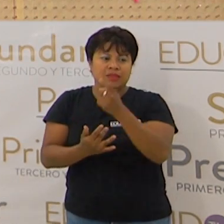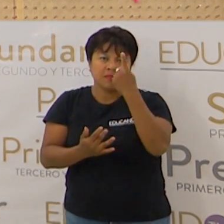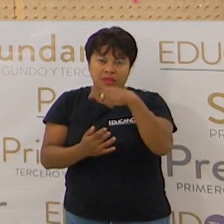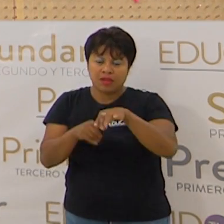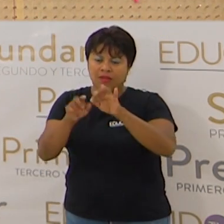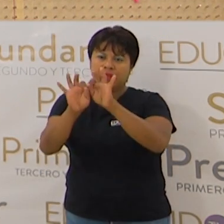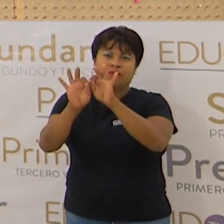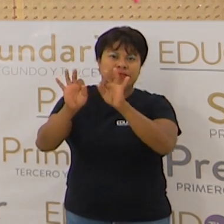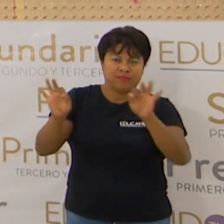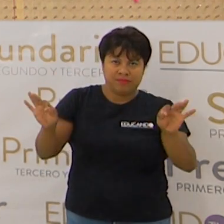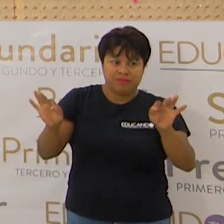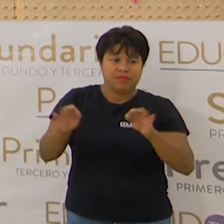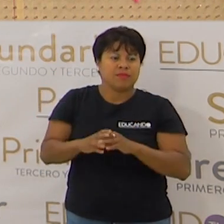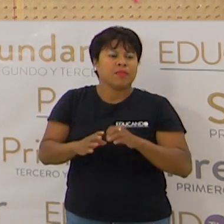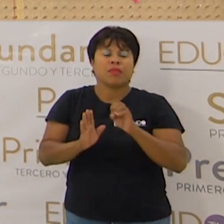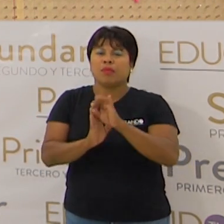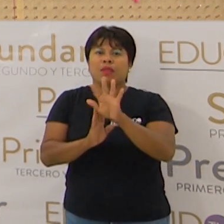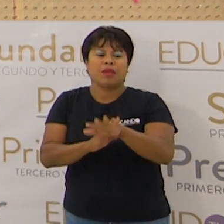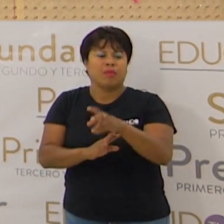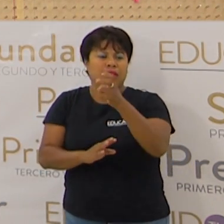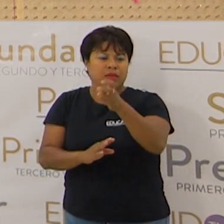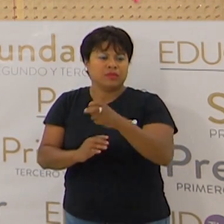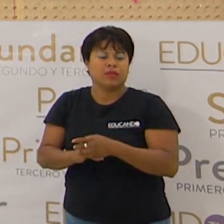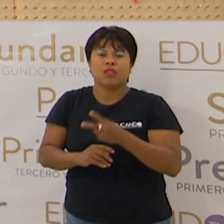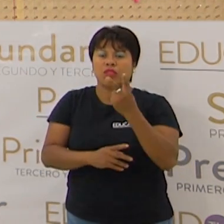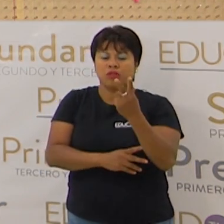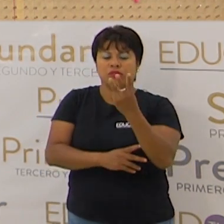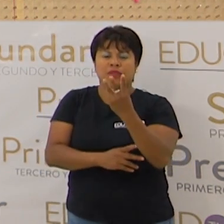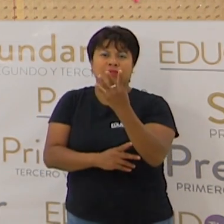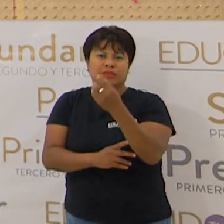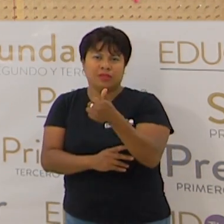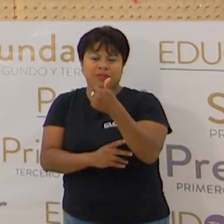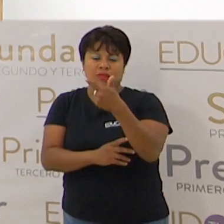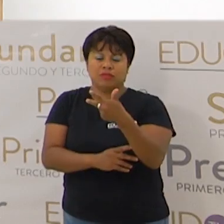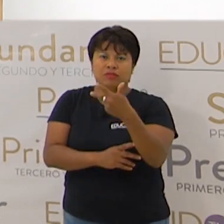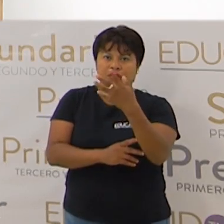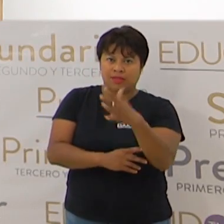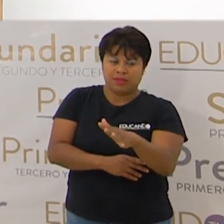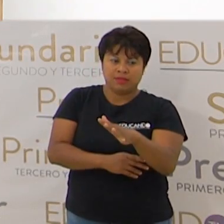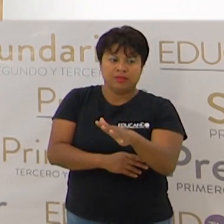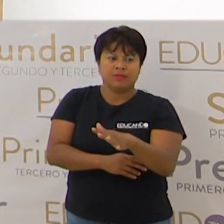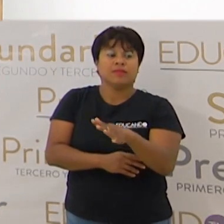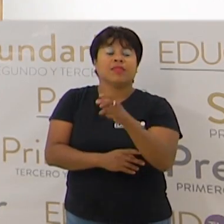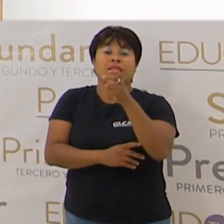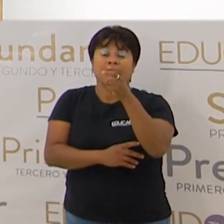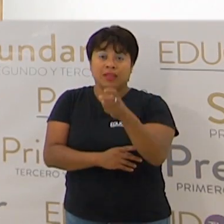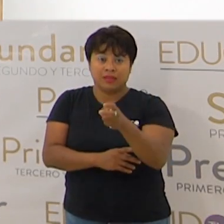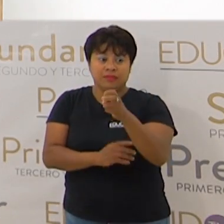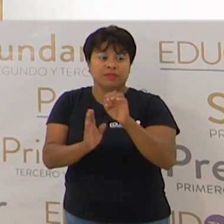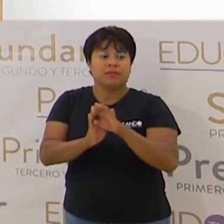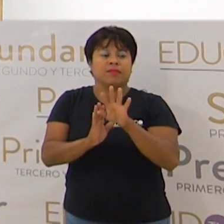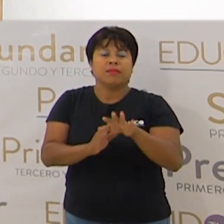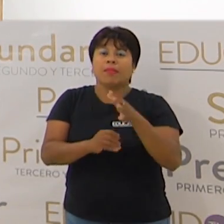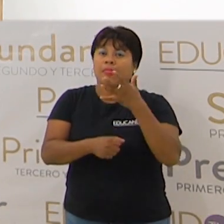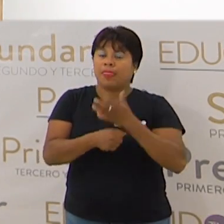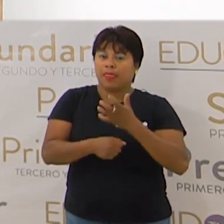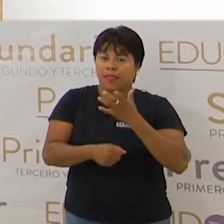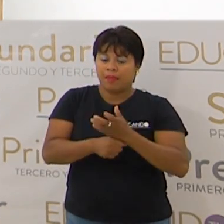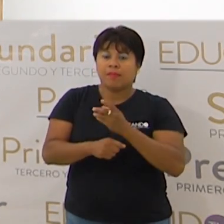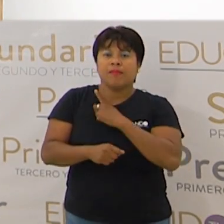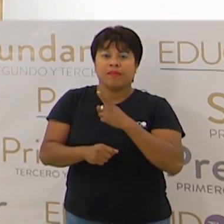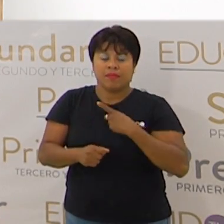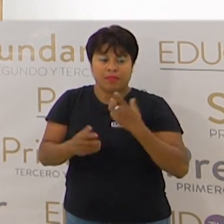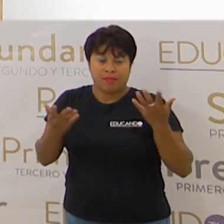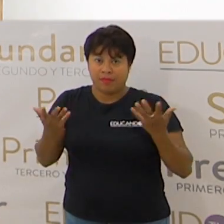para trazar un eje de simetría. Por ejemplo, en este caso tenemos 2, 4, 6, 8 y 10. Es decir, que en el quinto se